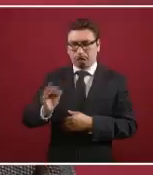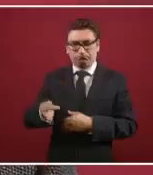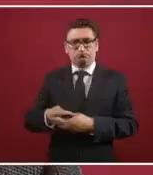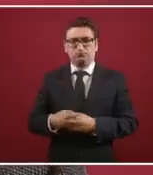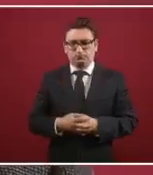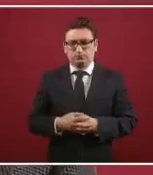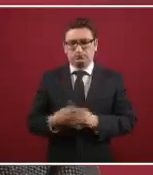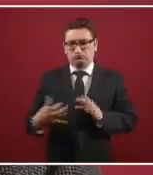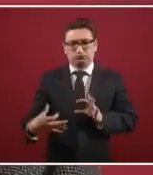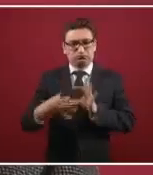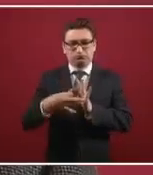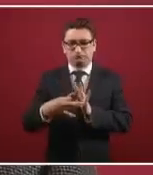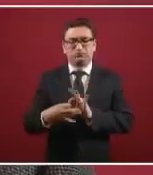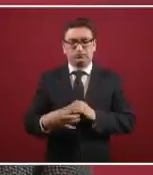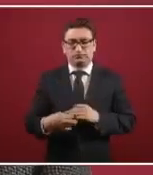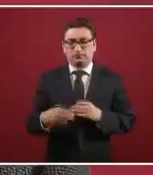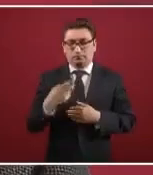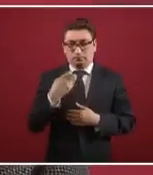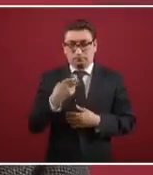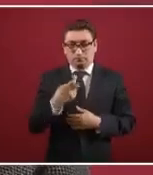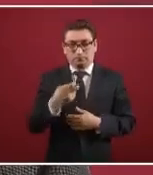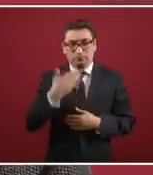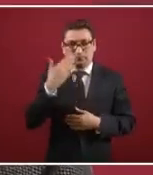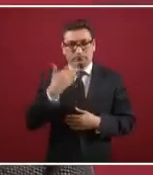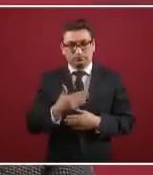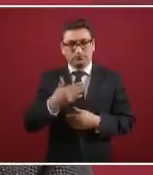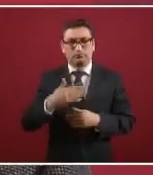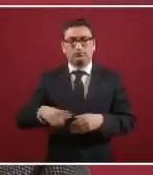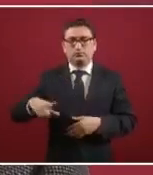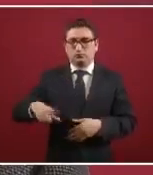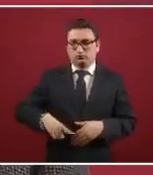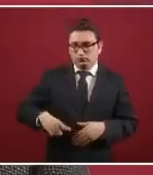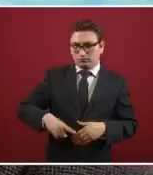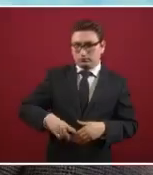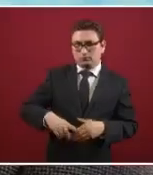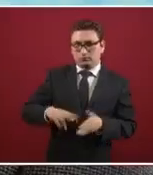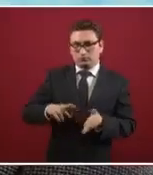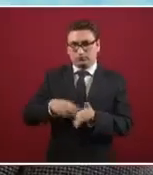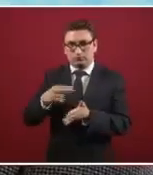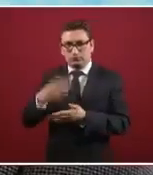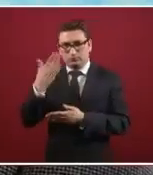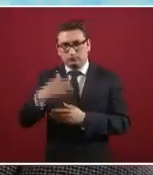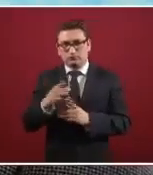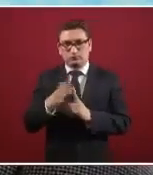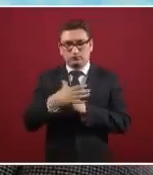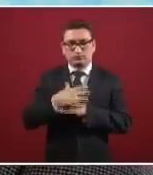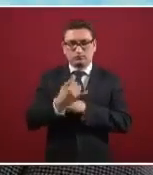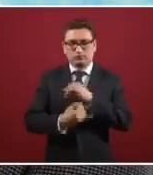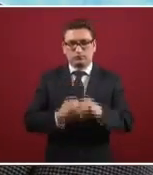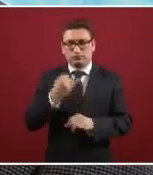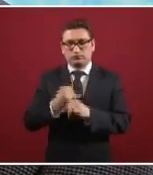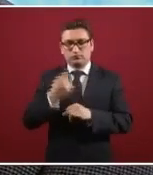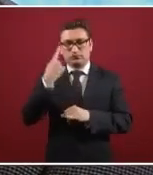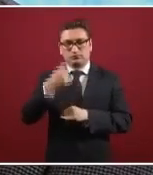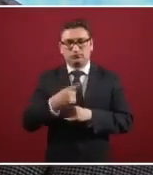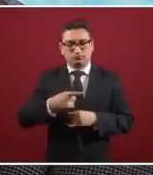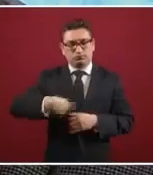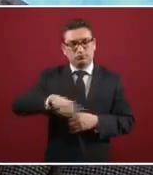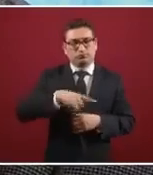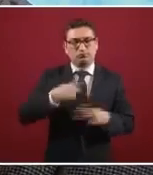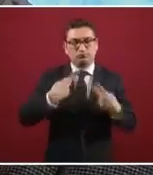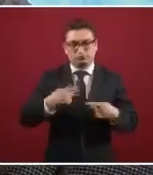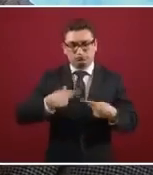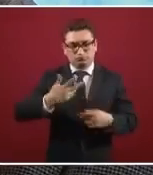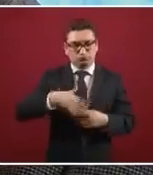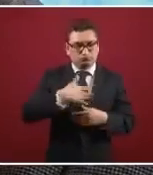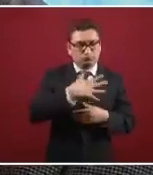en congruencia con la suscripción que ya hizo el Gobierno mexicano de la Convención Internacional para la Protección de todas las Personas contra